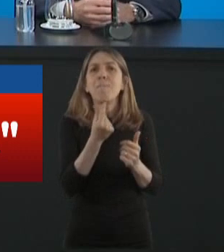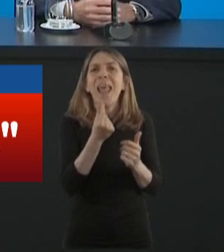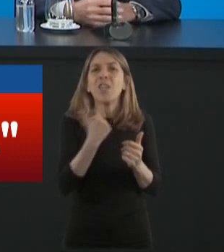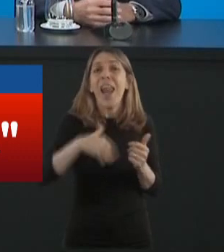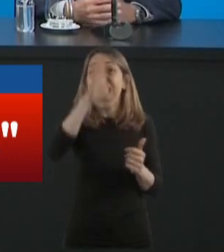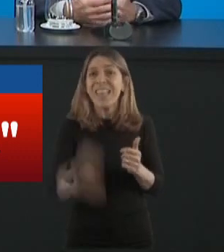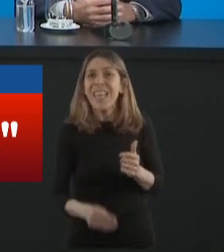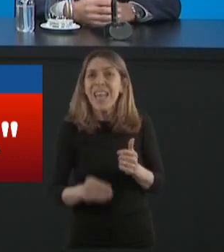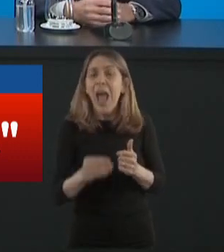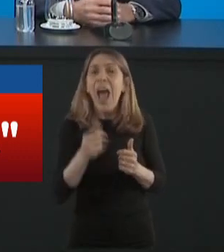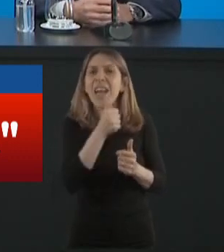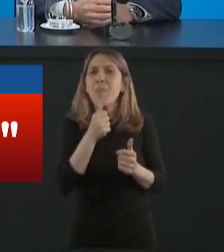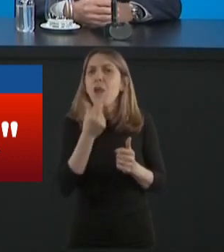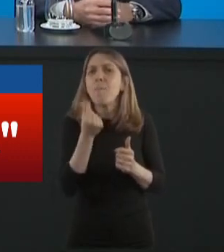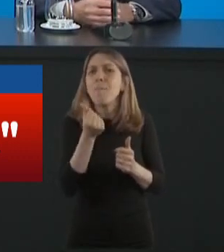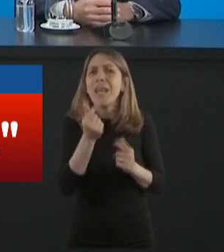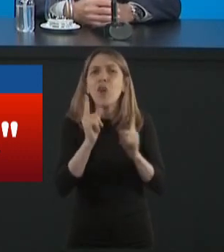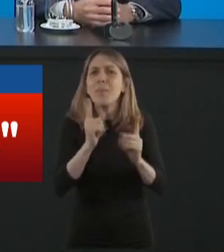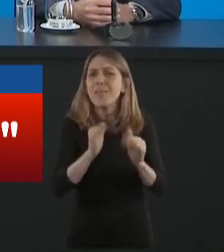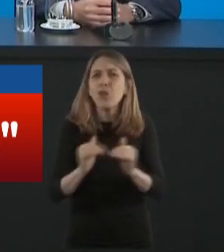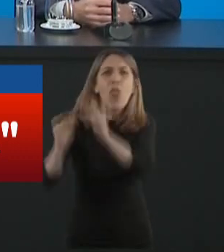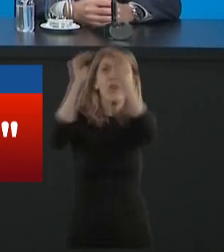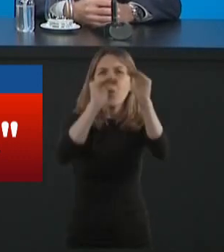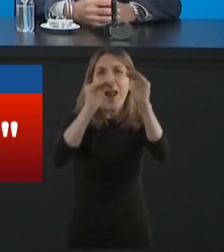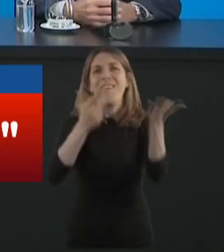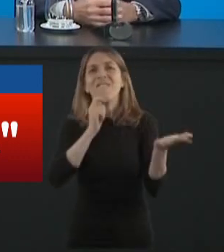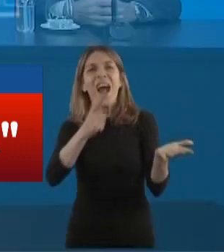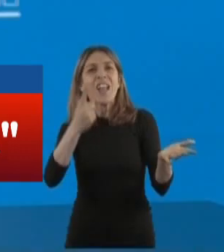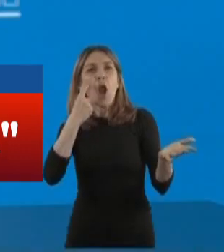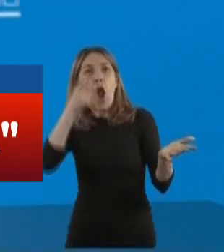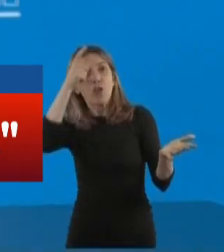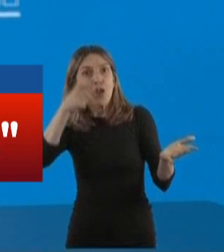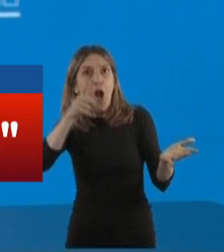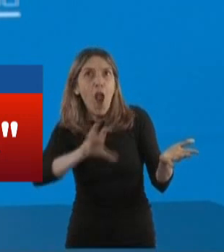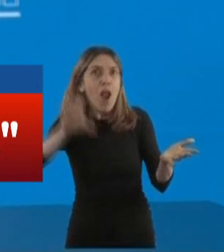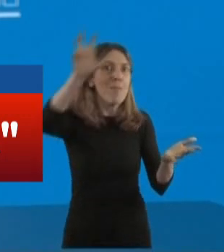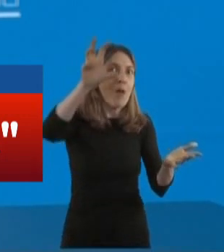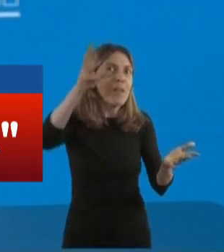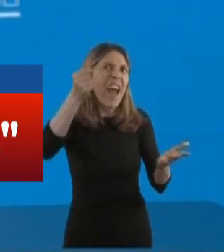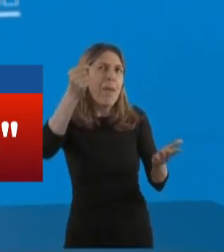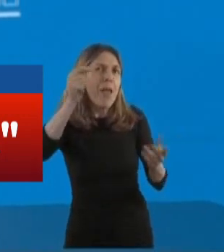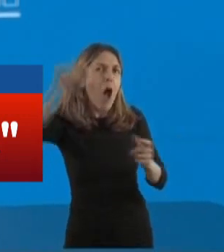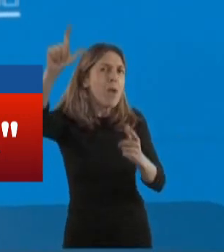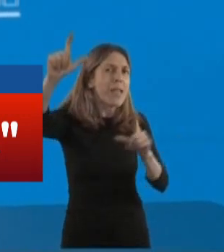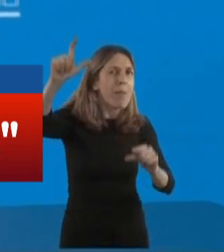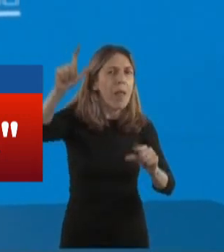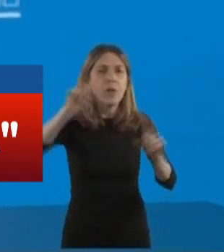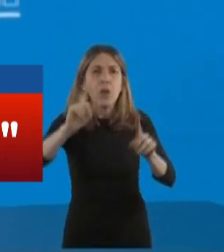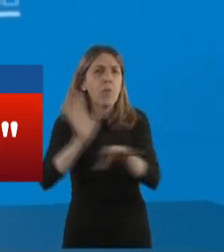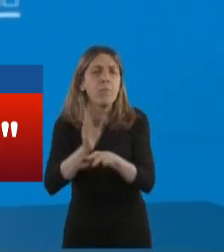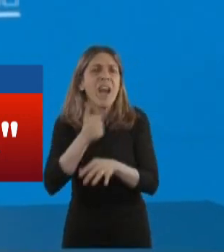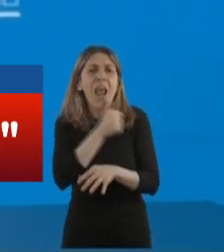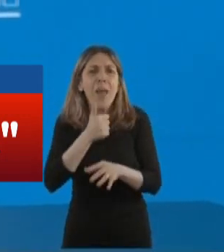país, es muy fácil controlarlo. Y hemos puesto a disposición todos, o sea, no es una canasta, sino que son